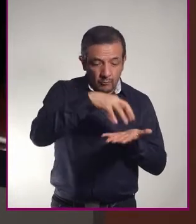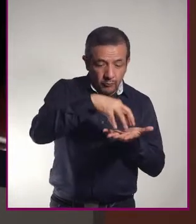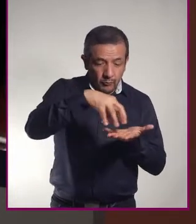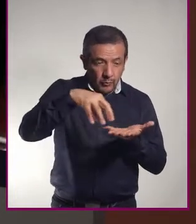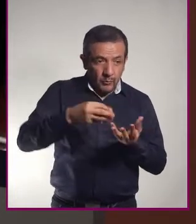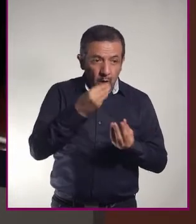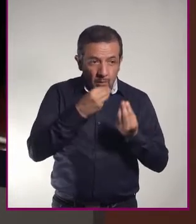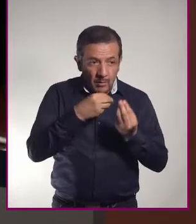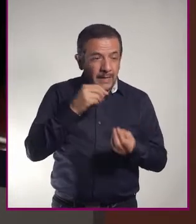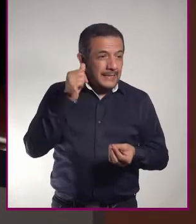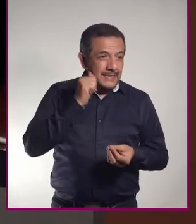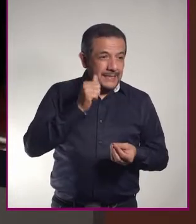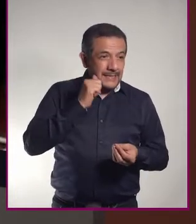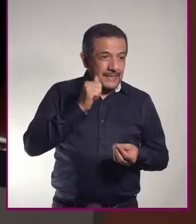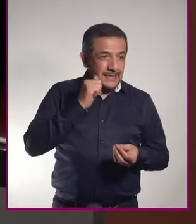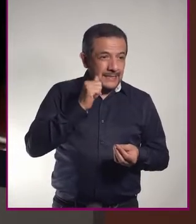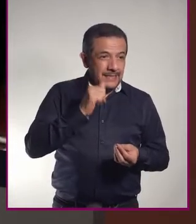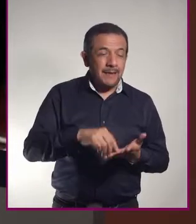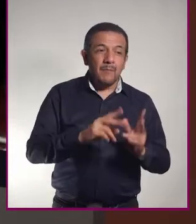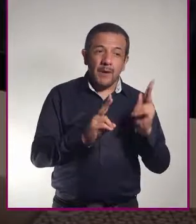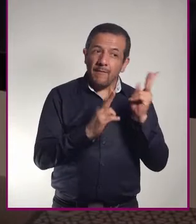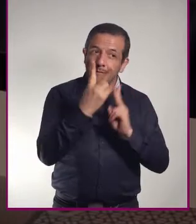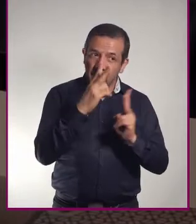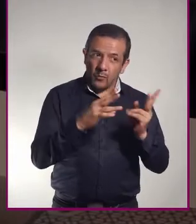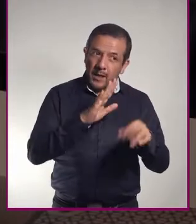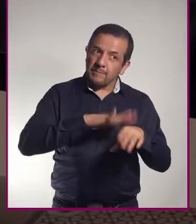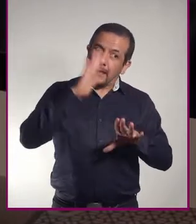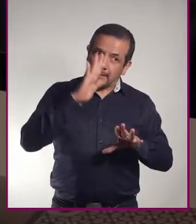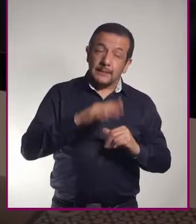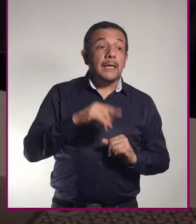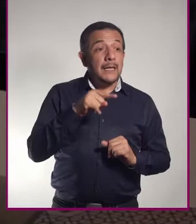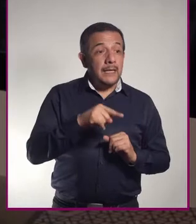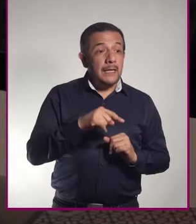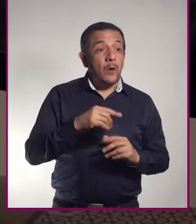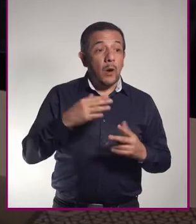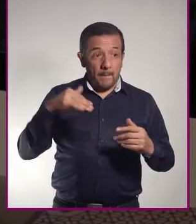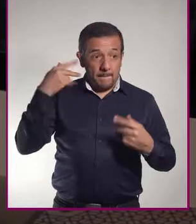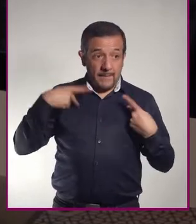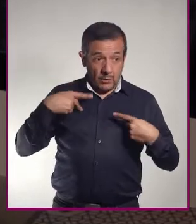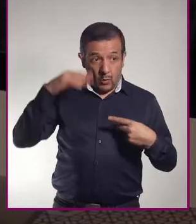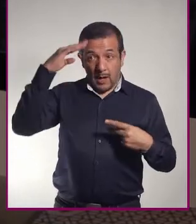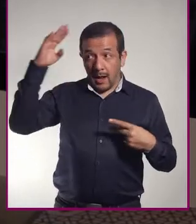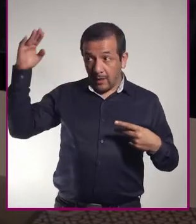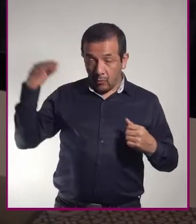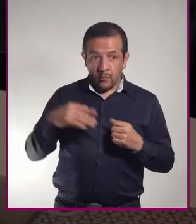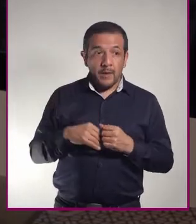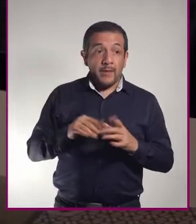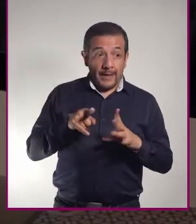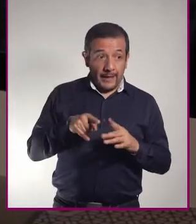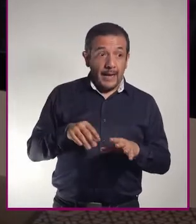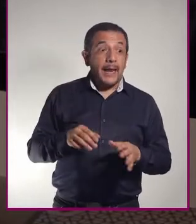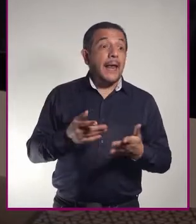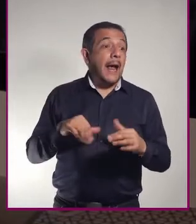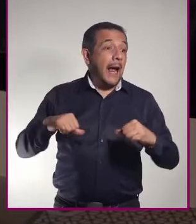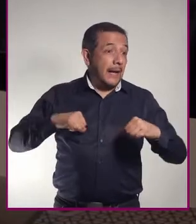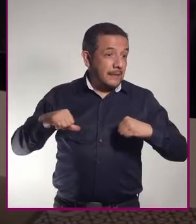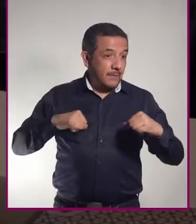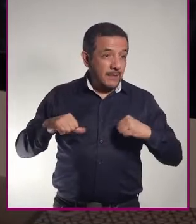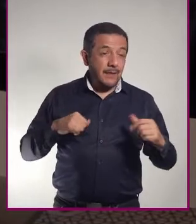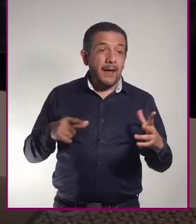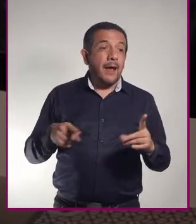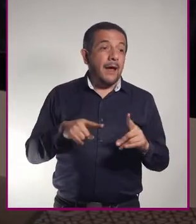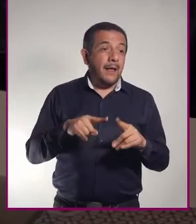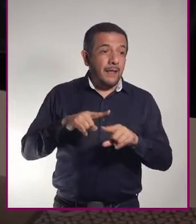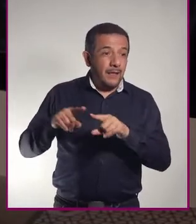gran mayoría deben ser a base de verduras. En términos generales, un adulto que tiene una actividad física promedio debe